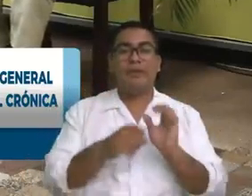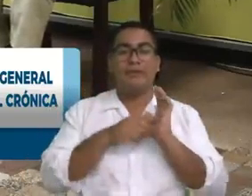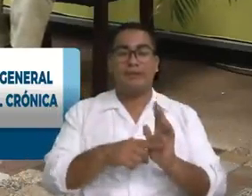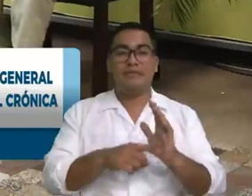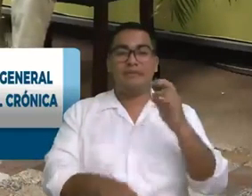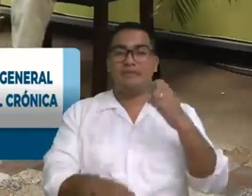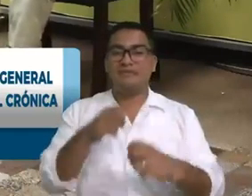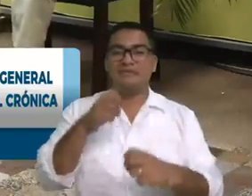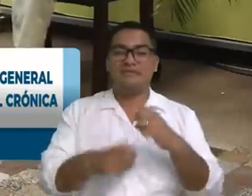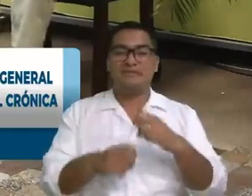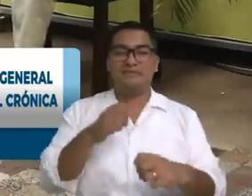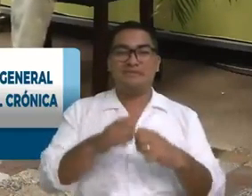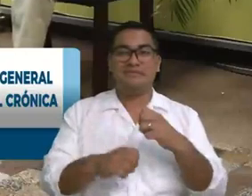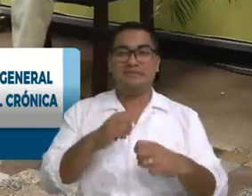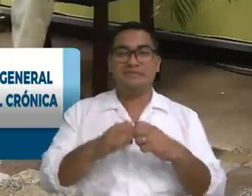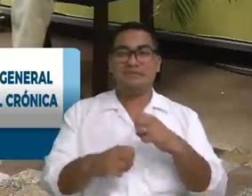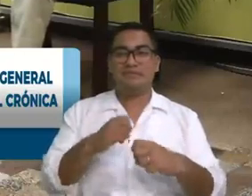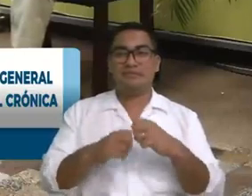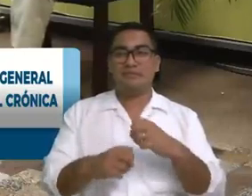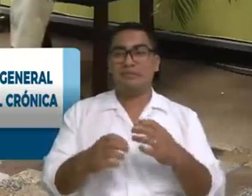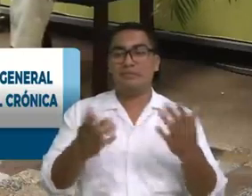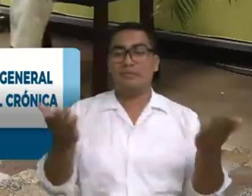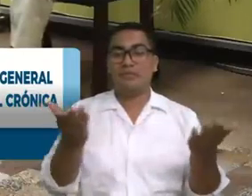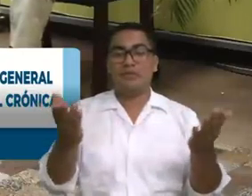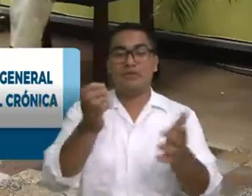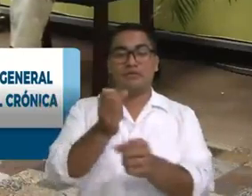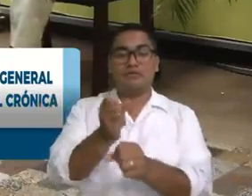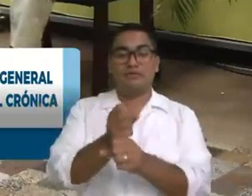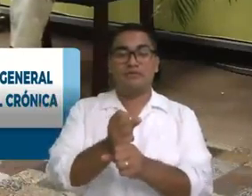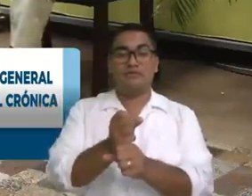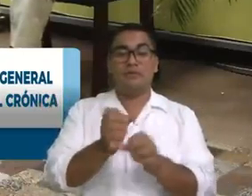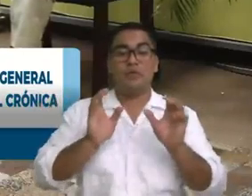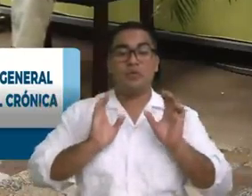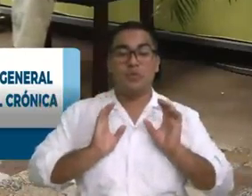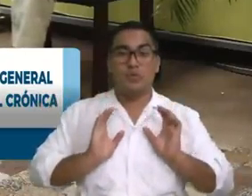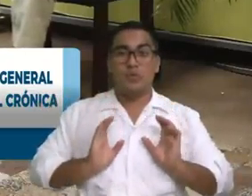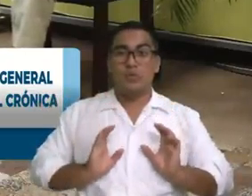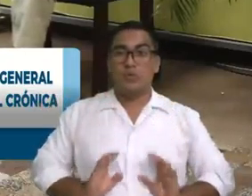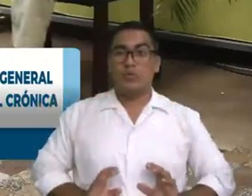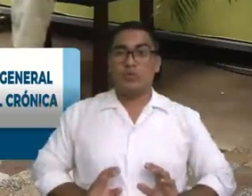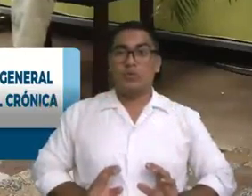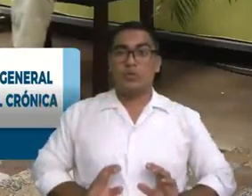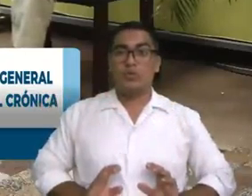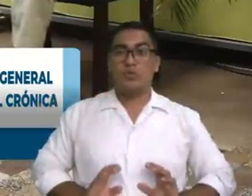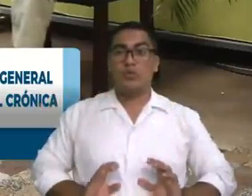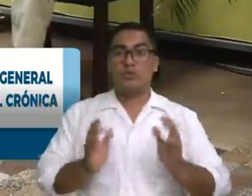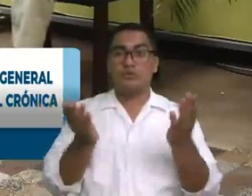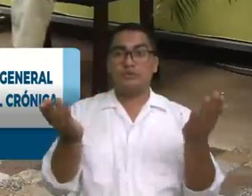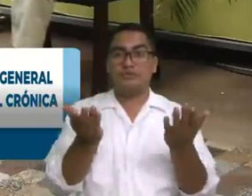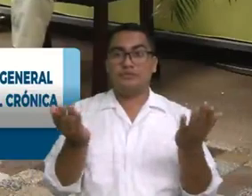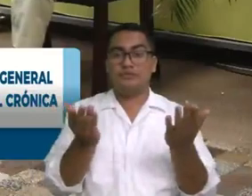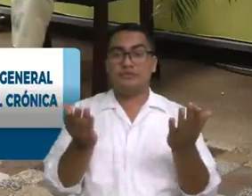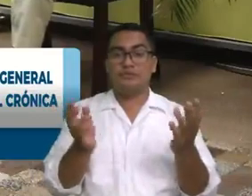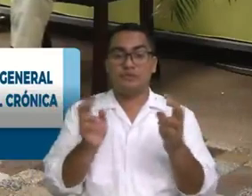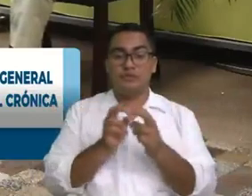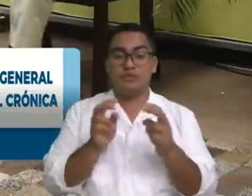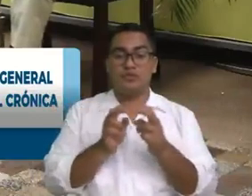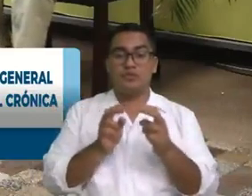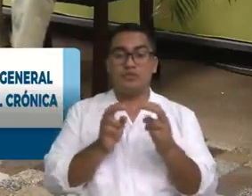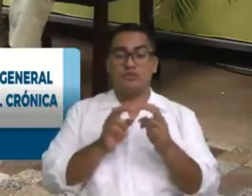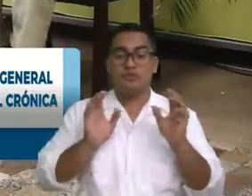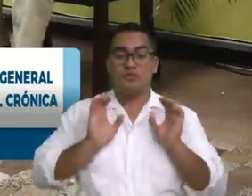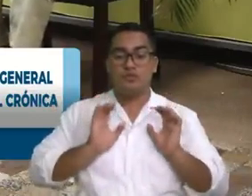situación en el trabajo, el organismo le presta energía al